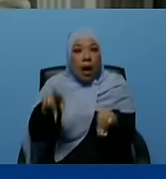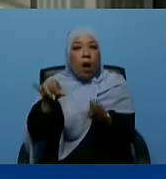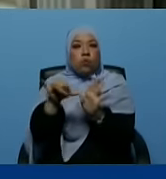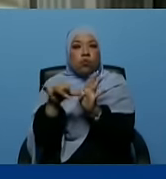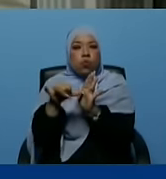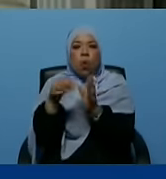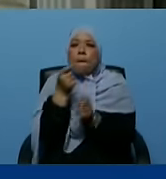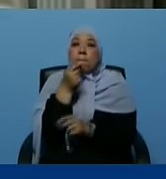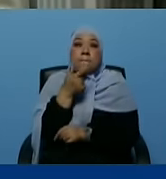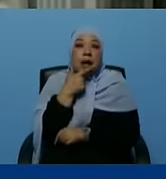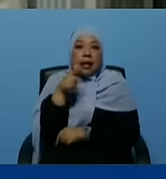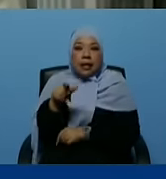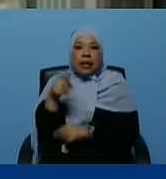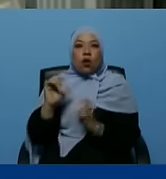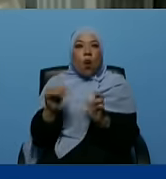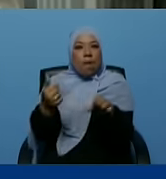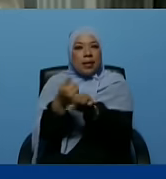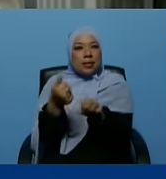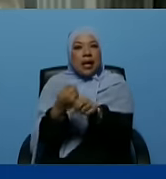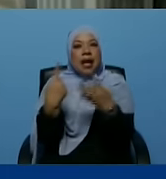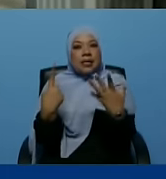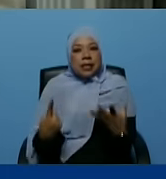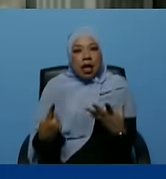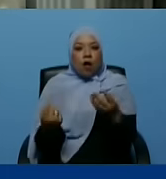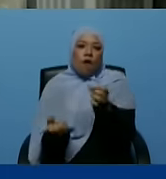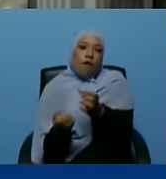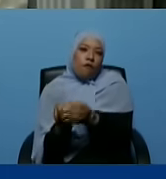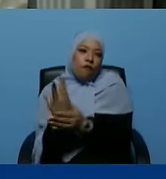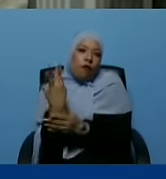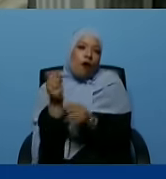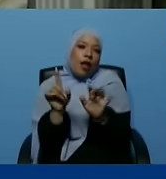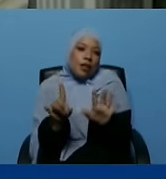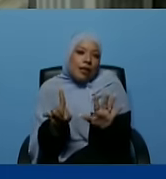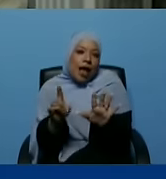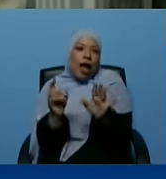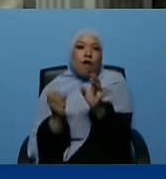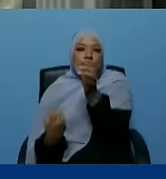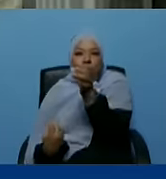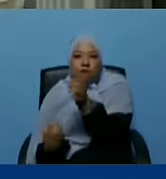es emblemático. Ahí empecé yo con mis seis tobitos de flores, debajo de una mata.